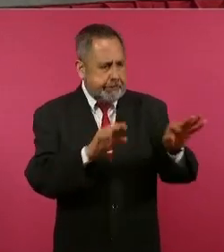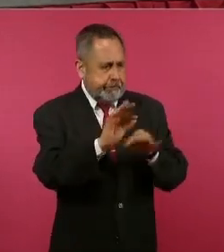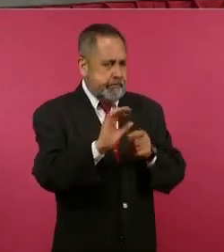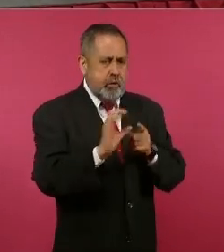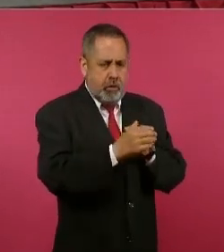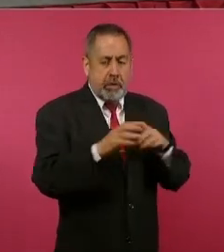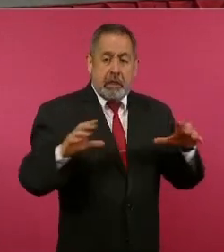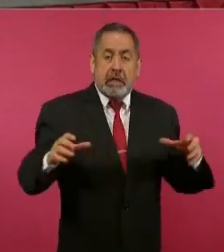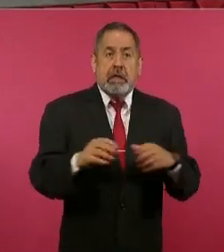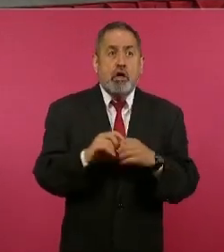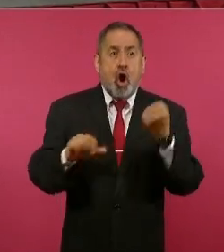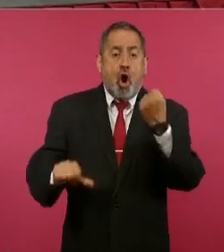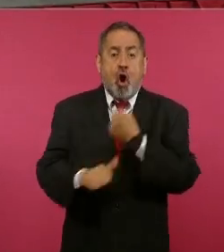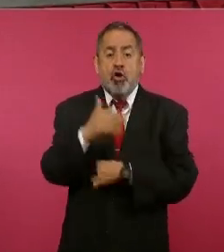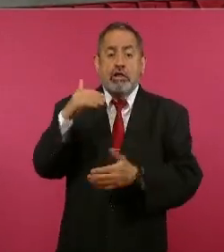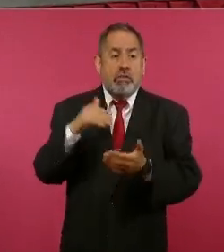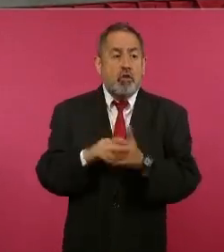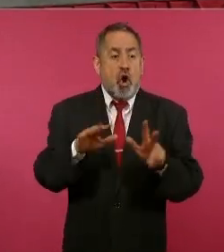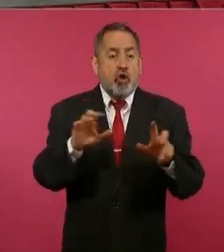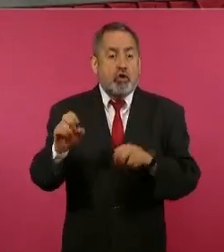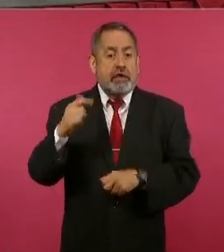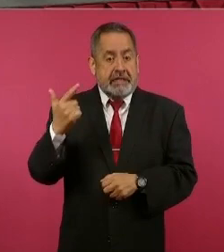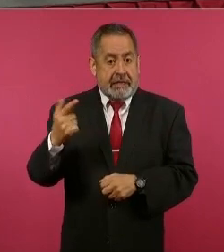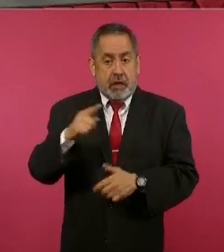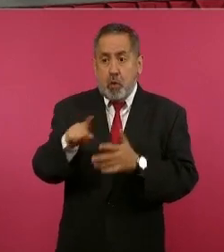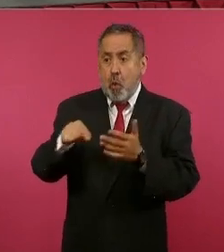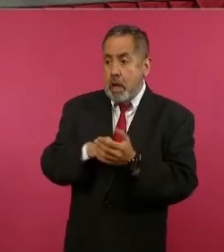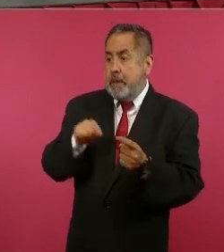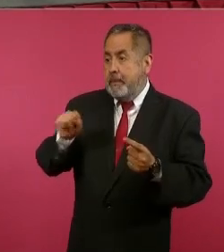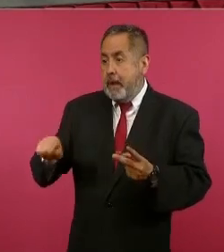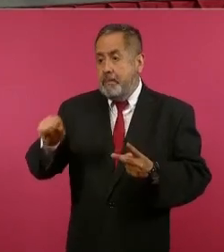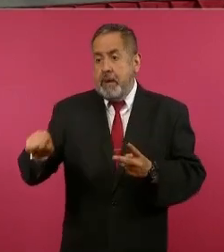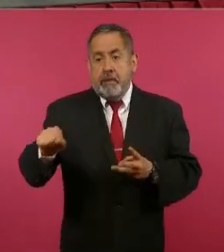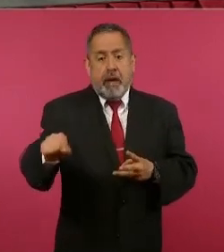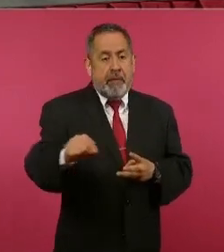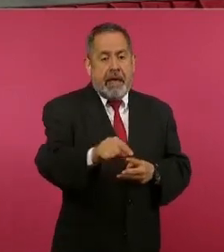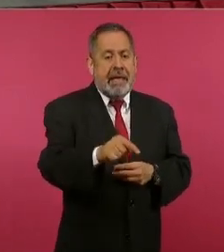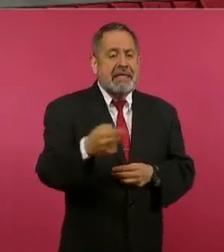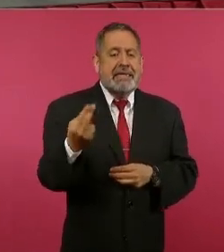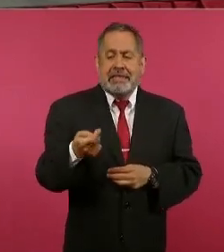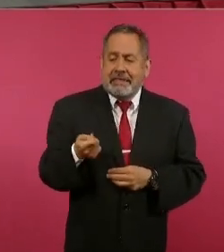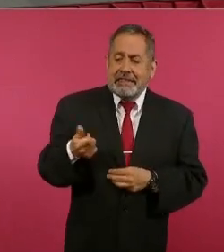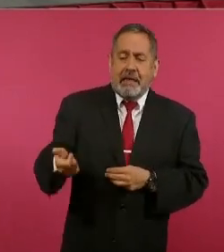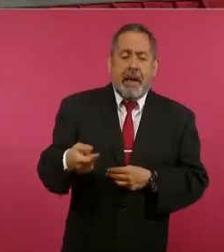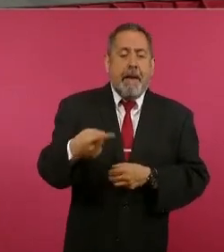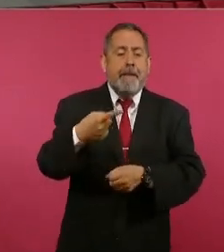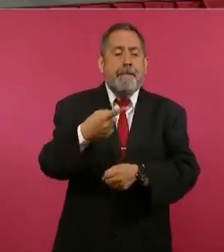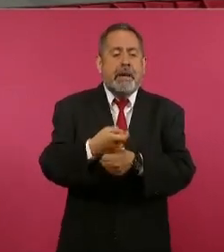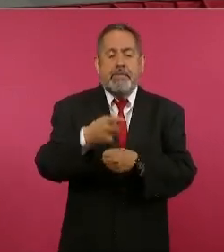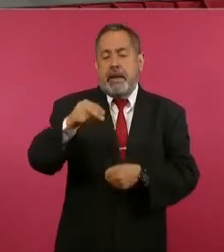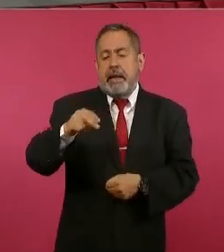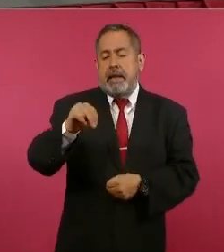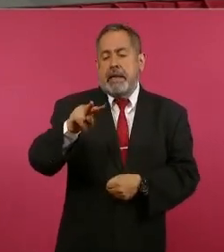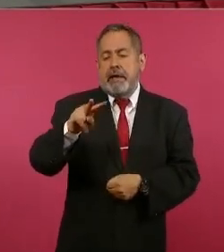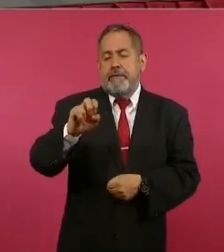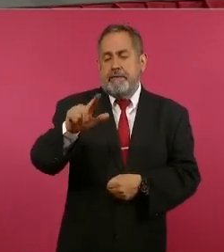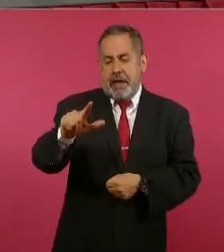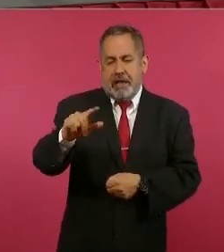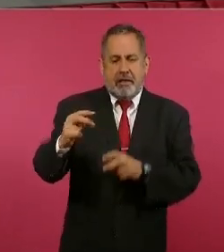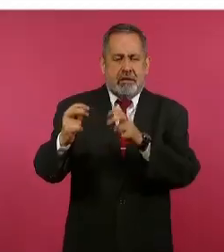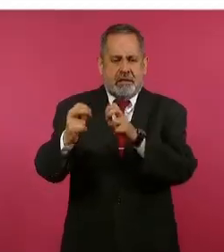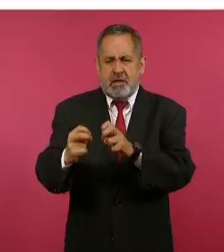en 11,807 centros de salud de primer nivel. Estamos hablando desde centros de salud de un